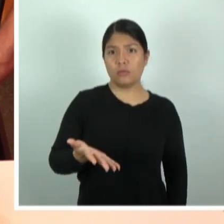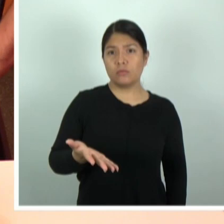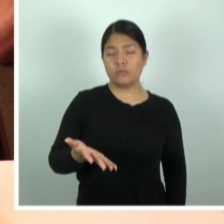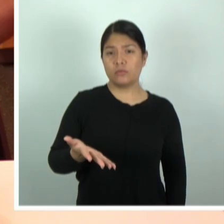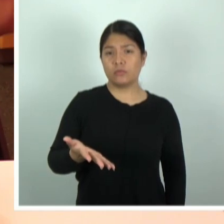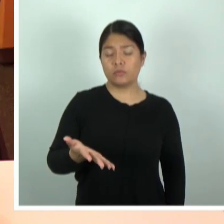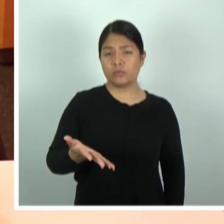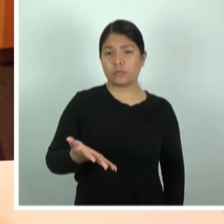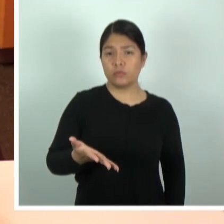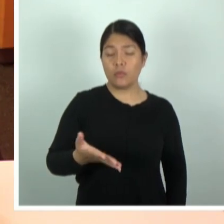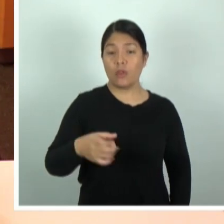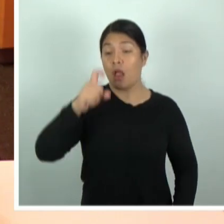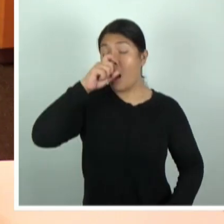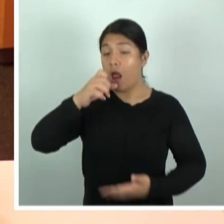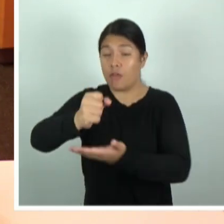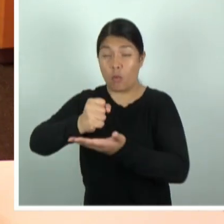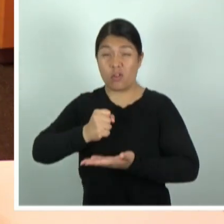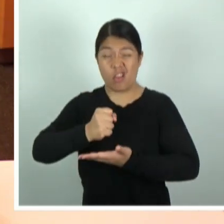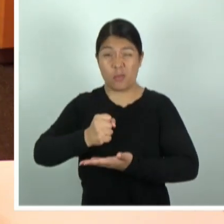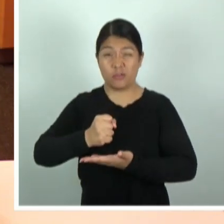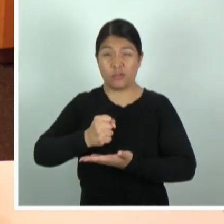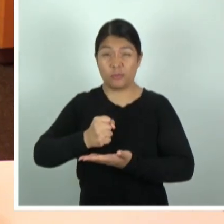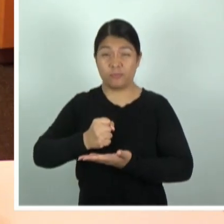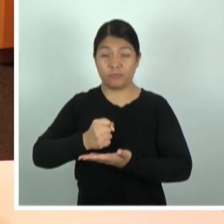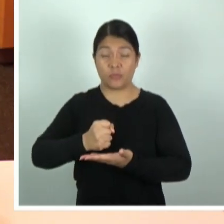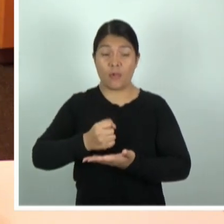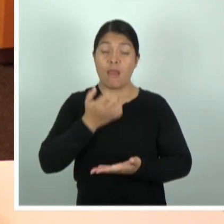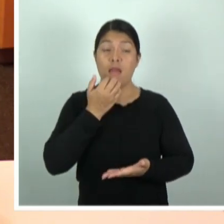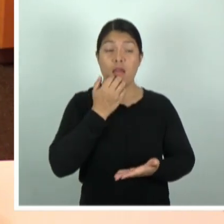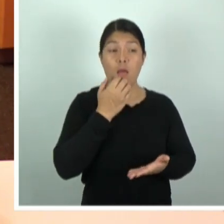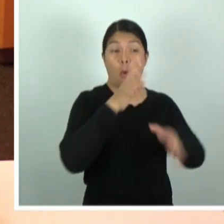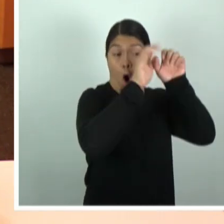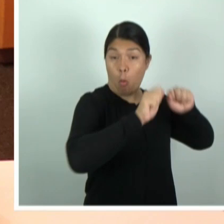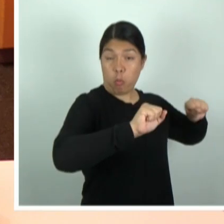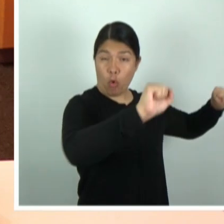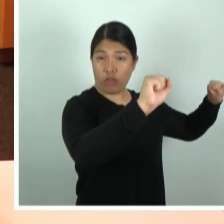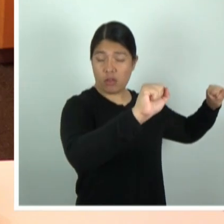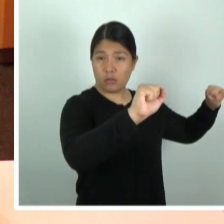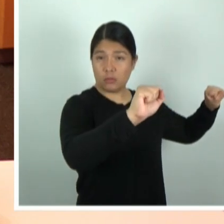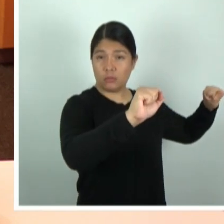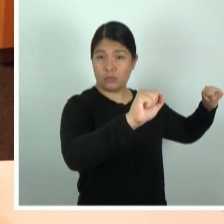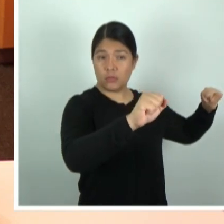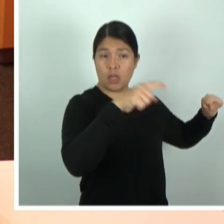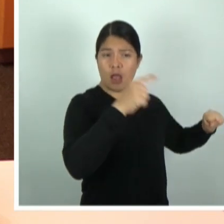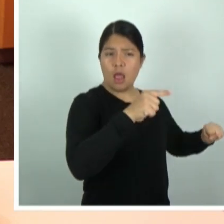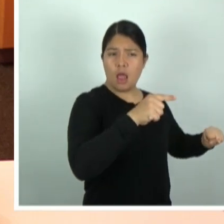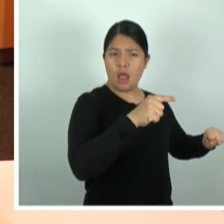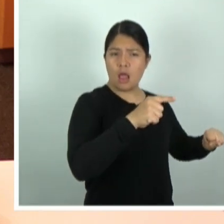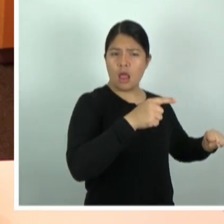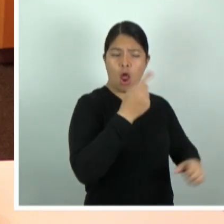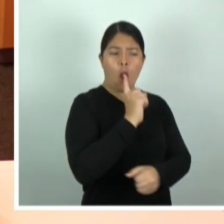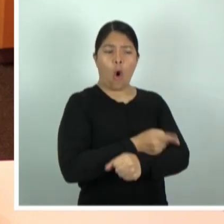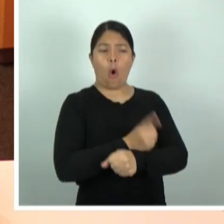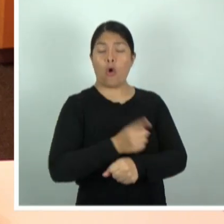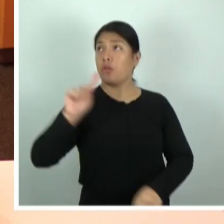Antiguo Testamento, cuando Moisés, por ejemplo, cuando él recibió la orden del